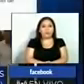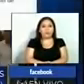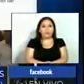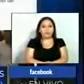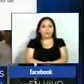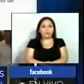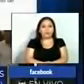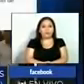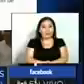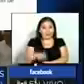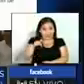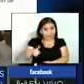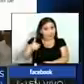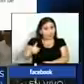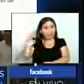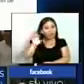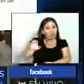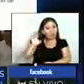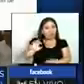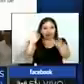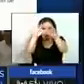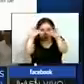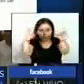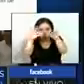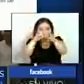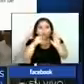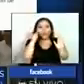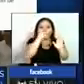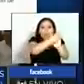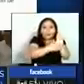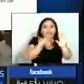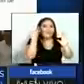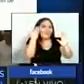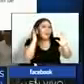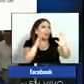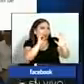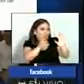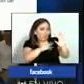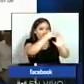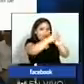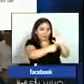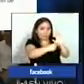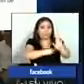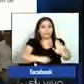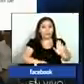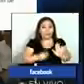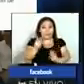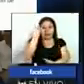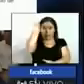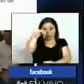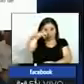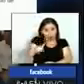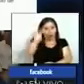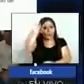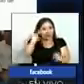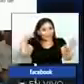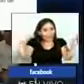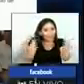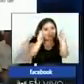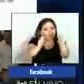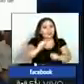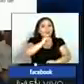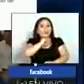En enero de este año Escribió en su muro de Facebook lo siguiente En el día de San Francisco de Sales